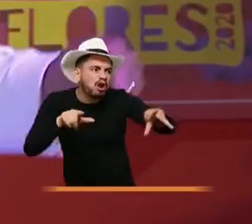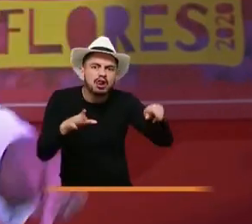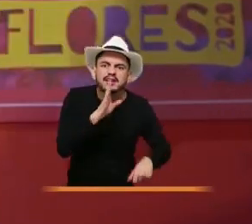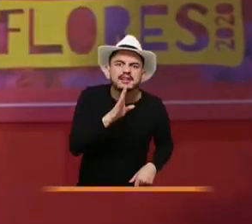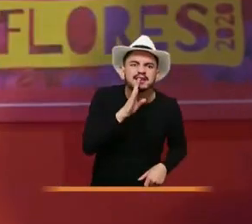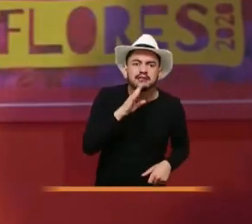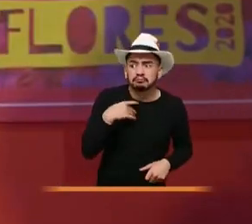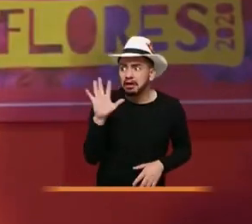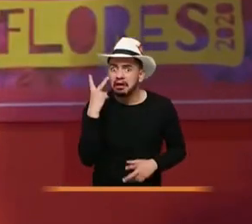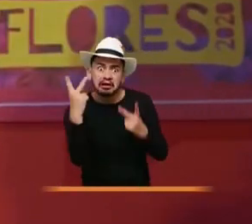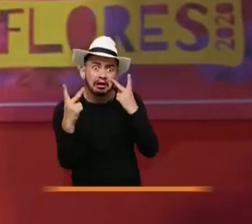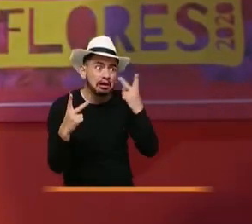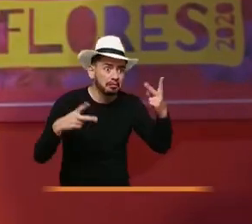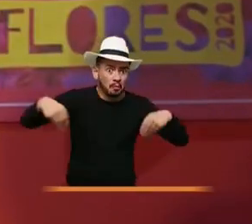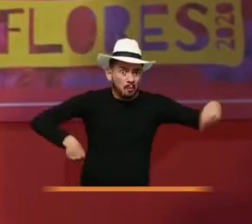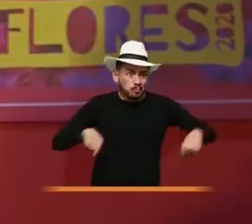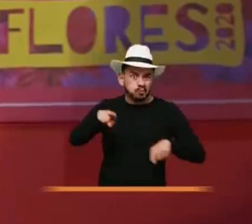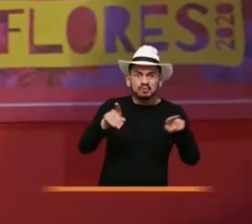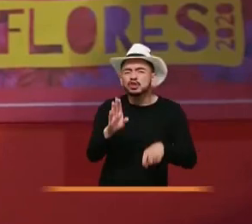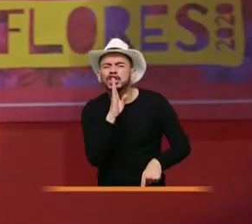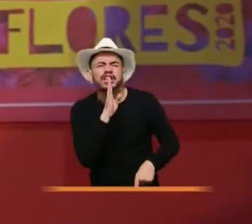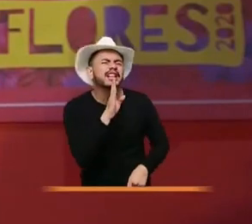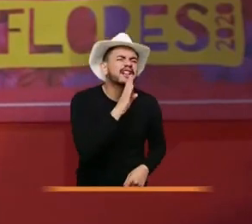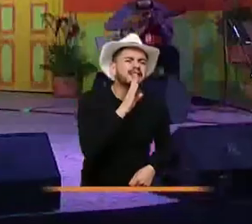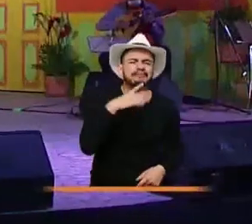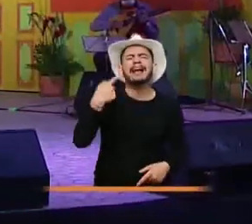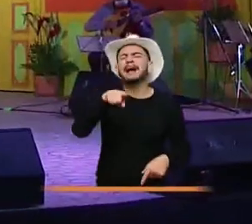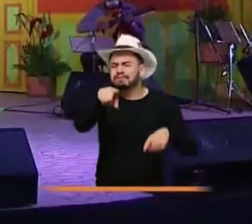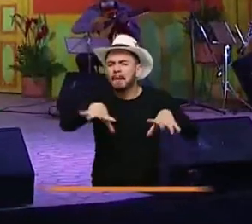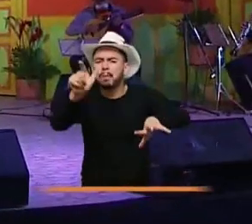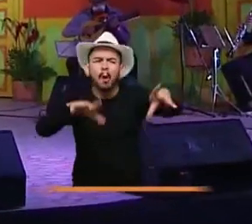corruptos y los otros son matones